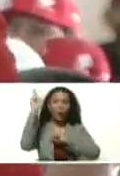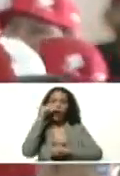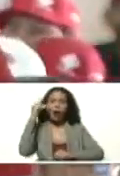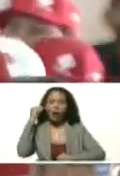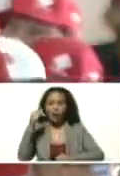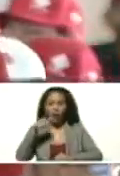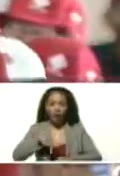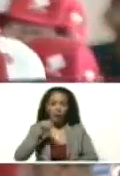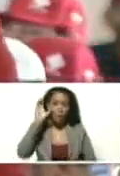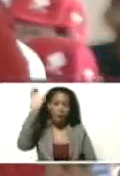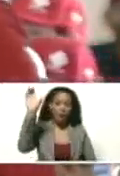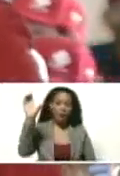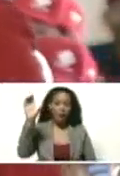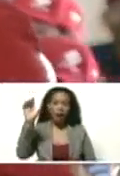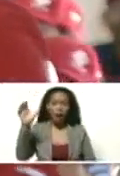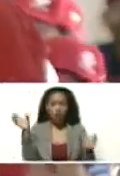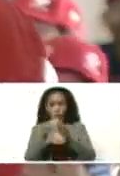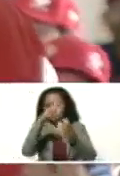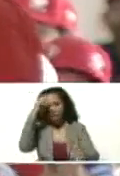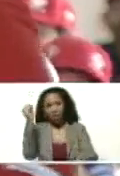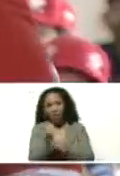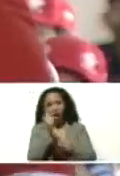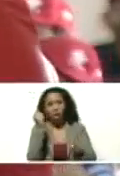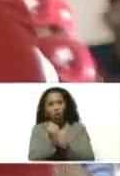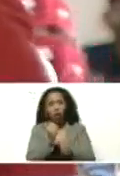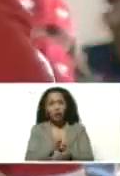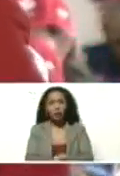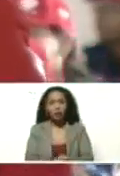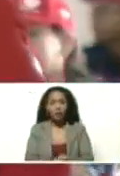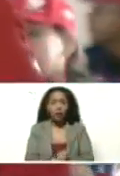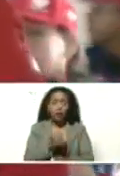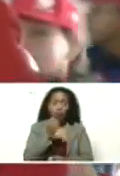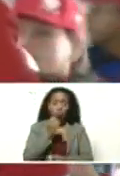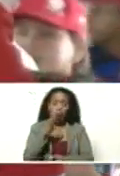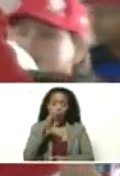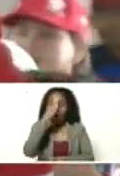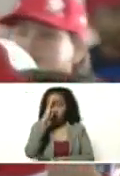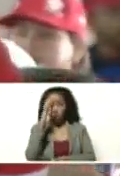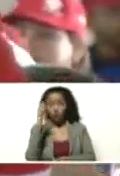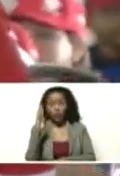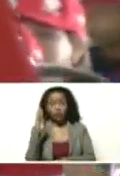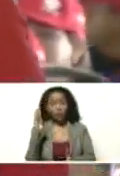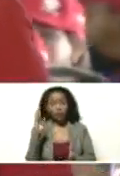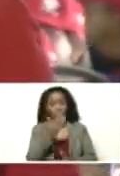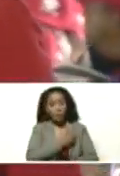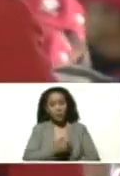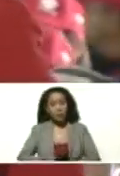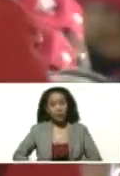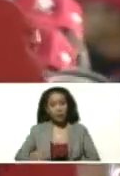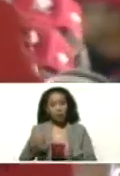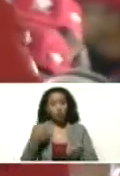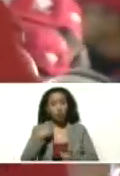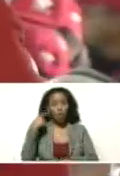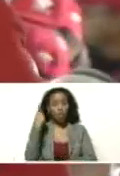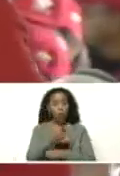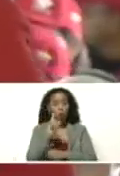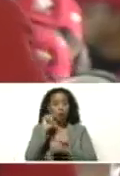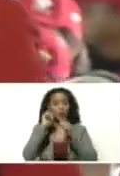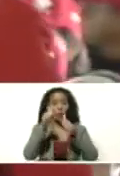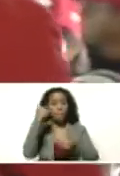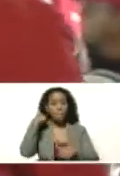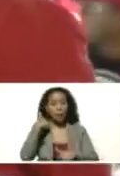patria, la clase obrera. Bueno, sin duda, comandante presidente, debo iniciar mi